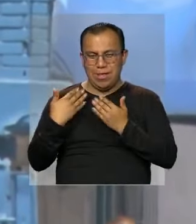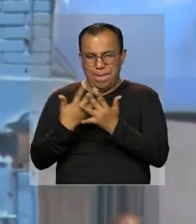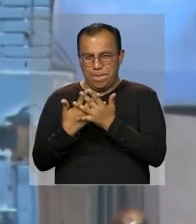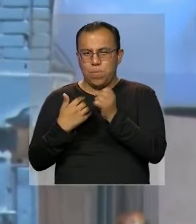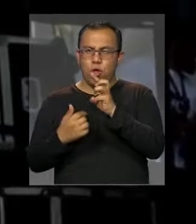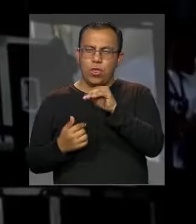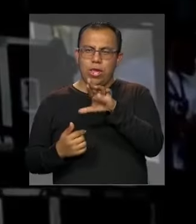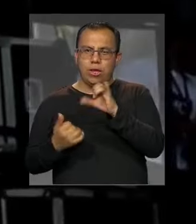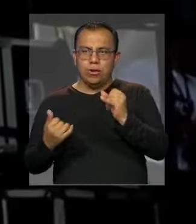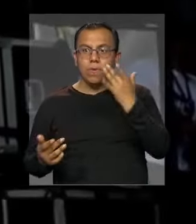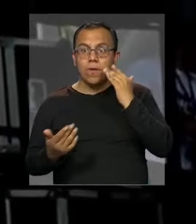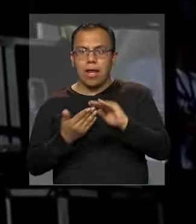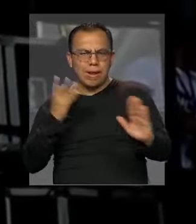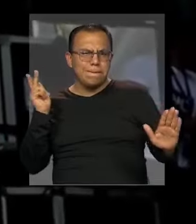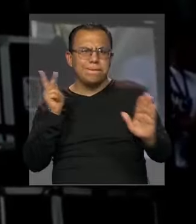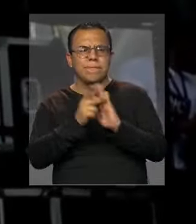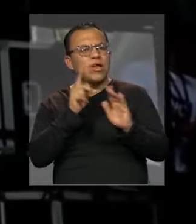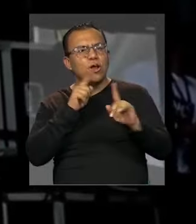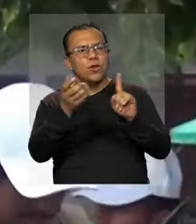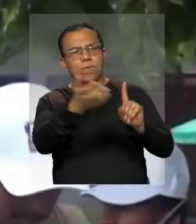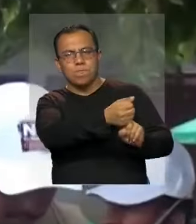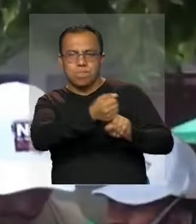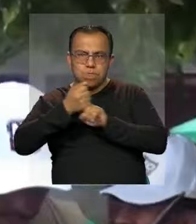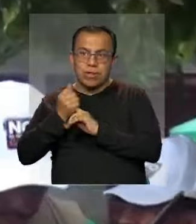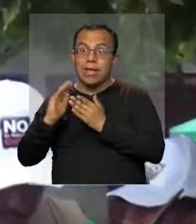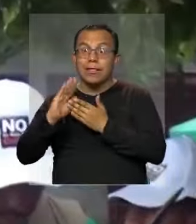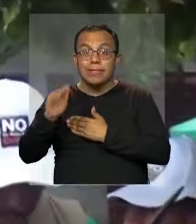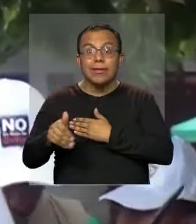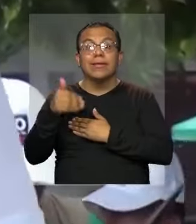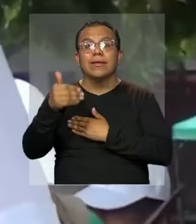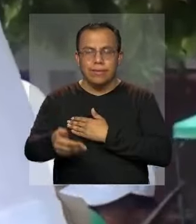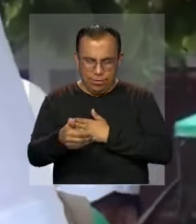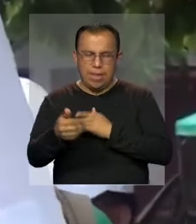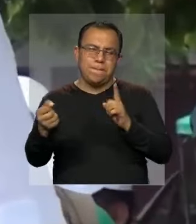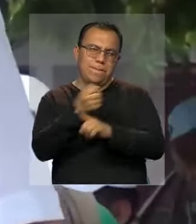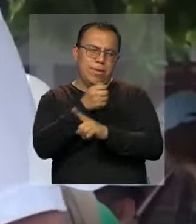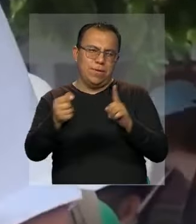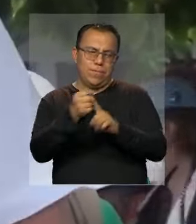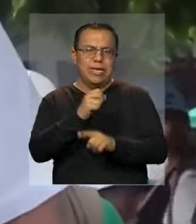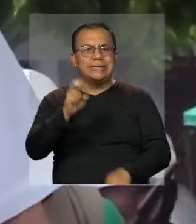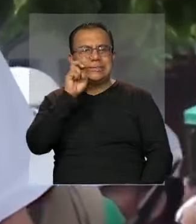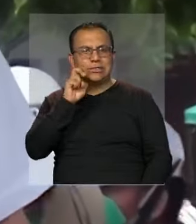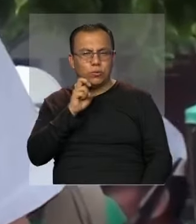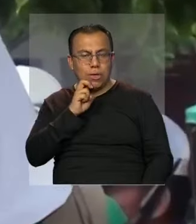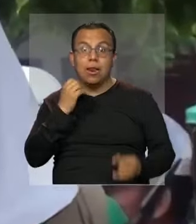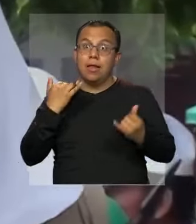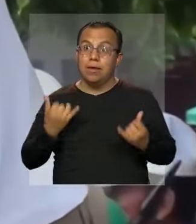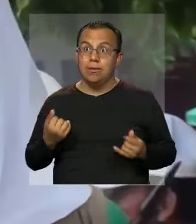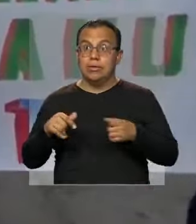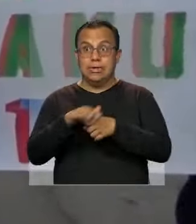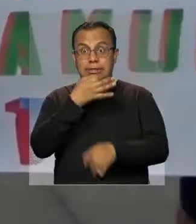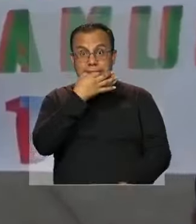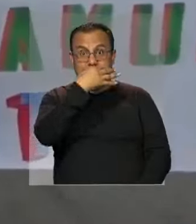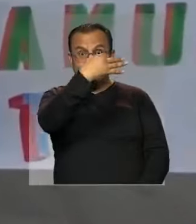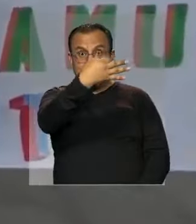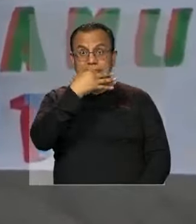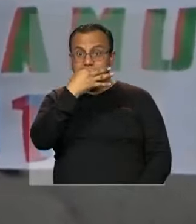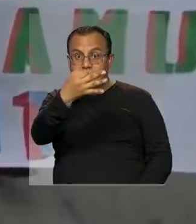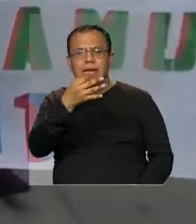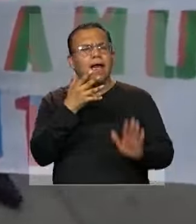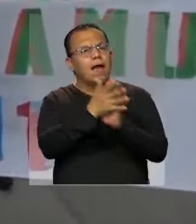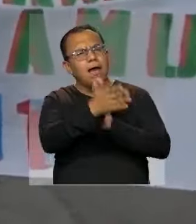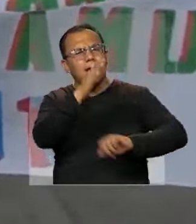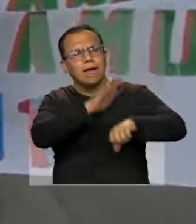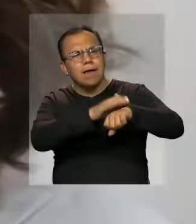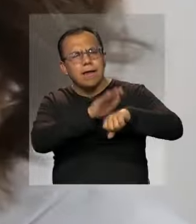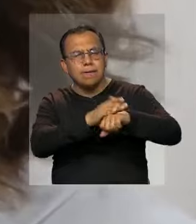Modelo, la periodista fue víctima de secuestro y posteriormente de violencia física y sexual. A pesar de las denuncias hechas por Bedoya,